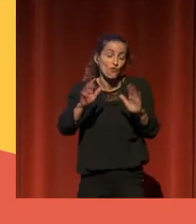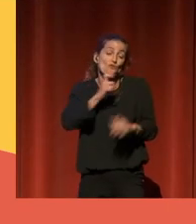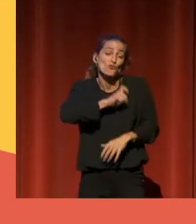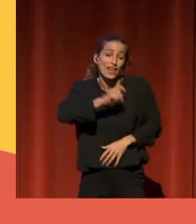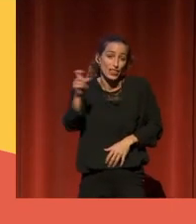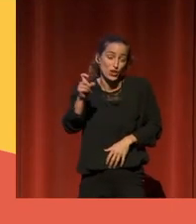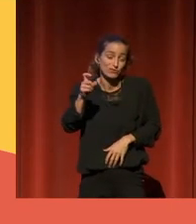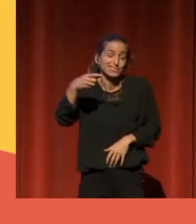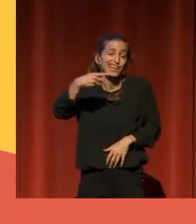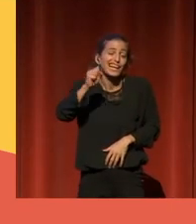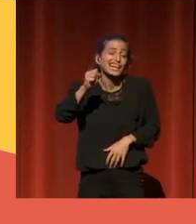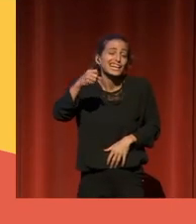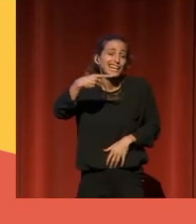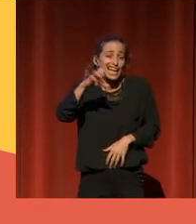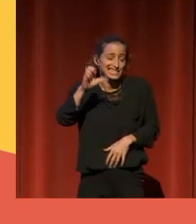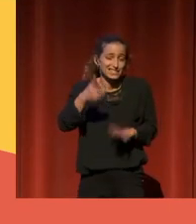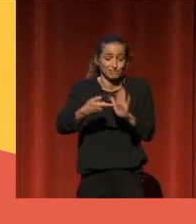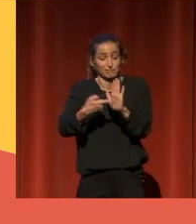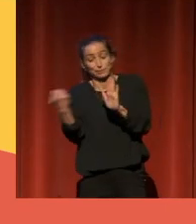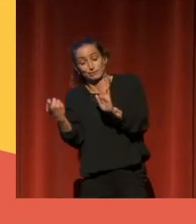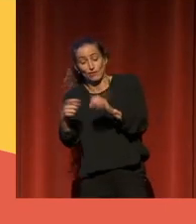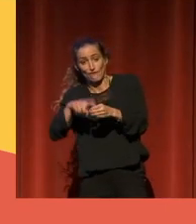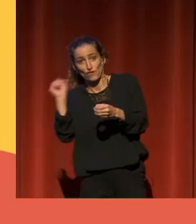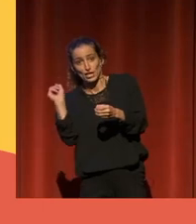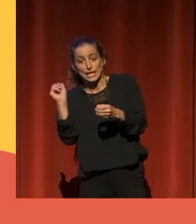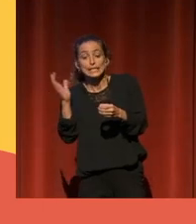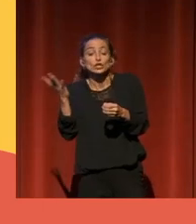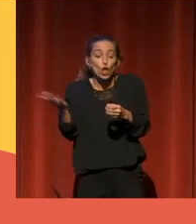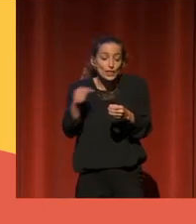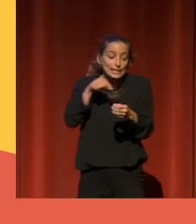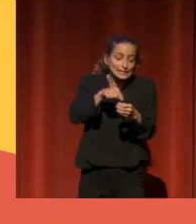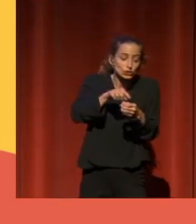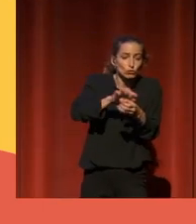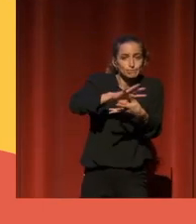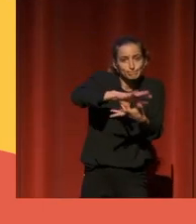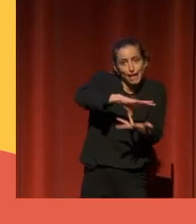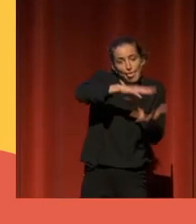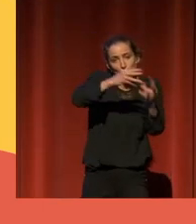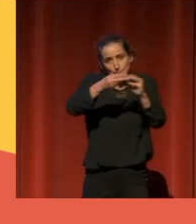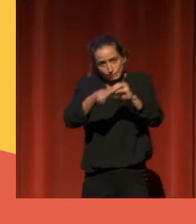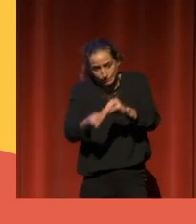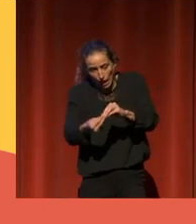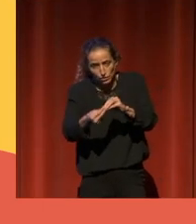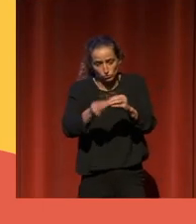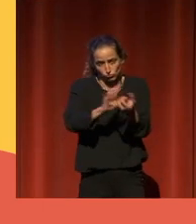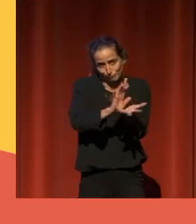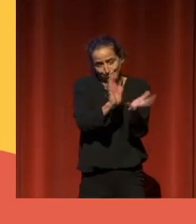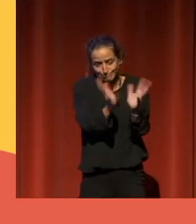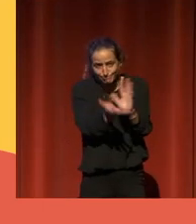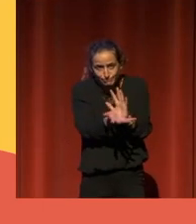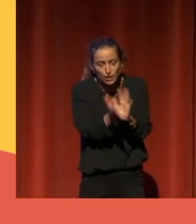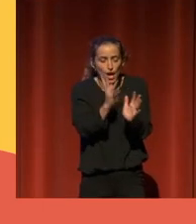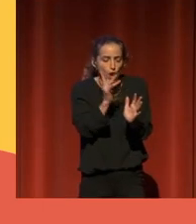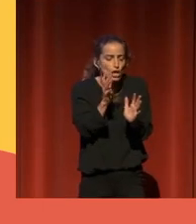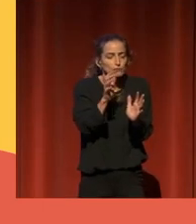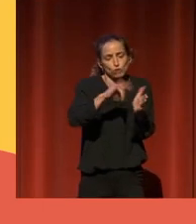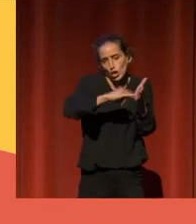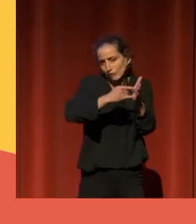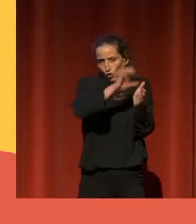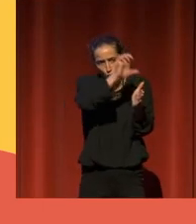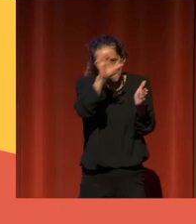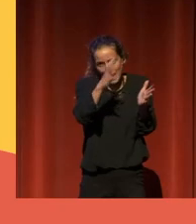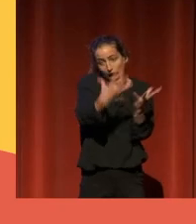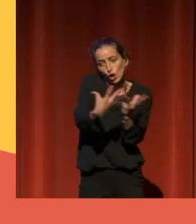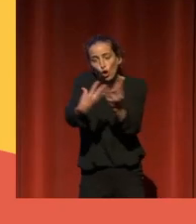salió Entonces se ha convertido en una organización que está eh administrando eh proyectos europeos junto con